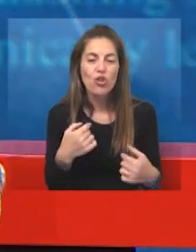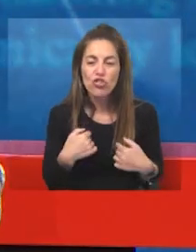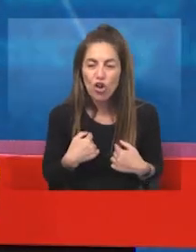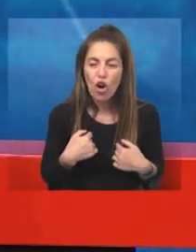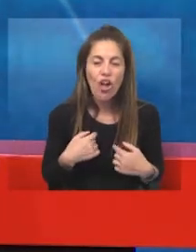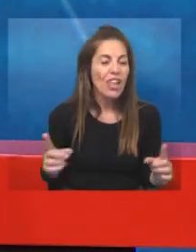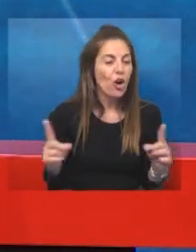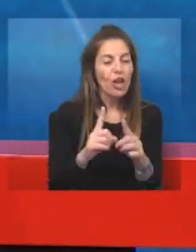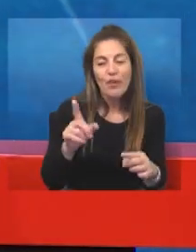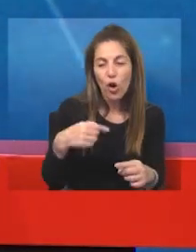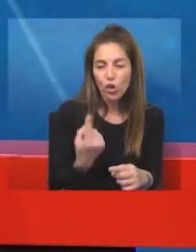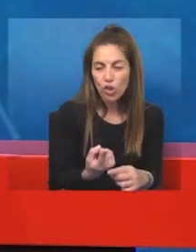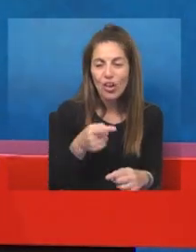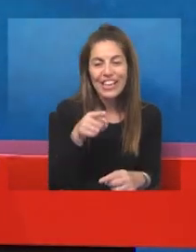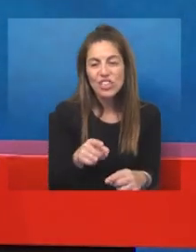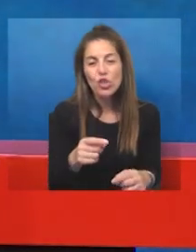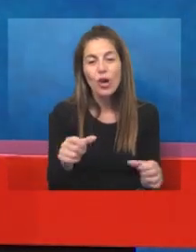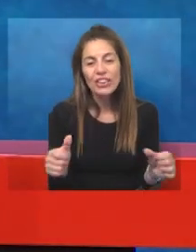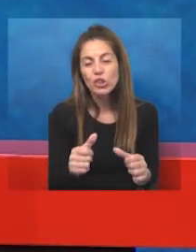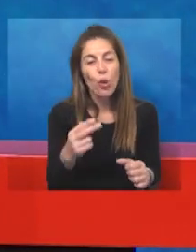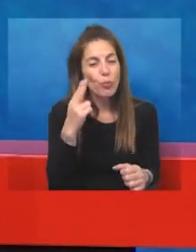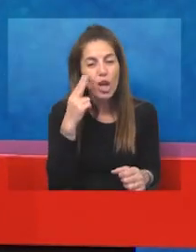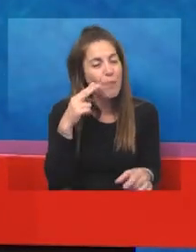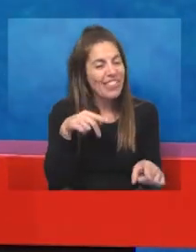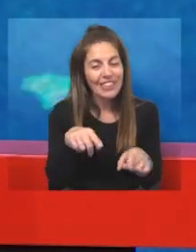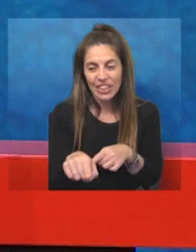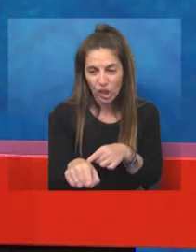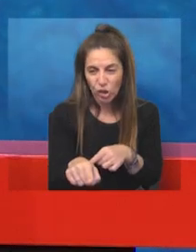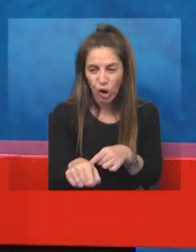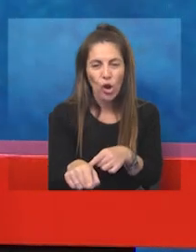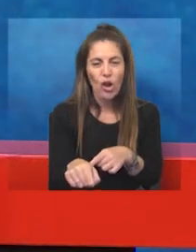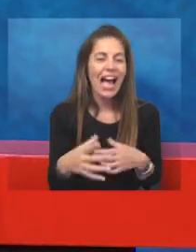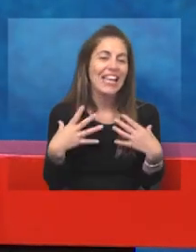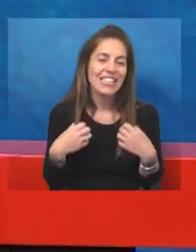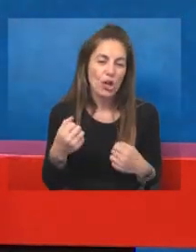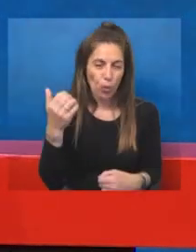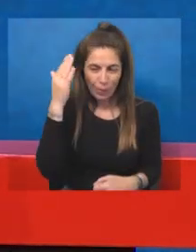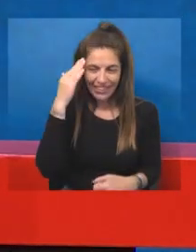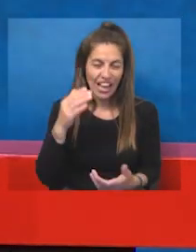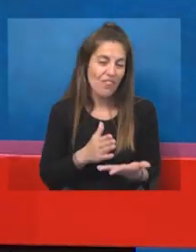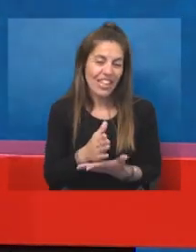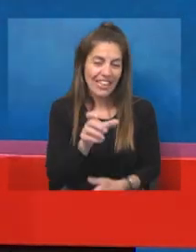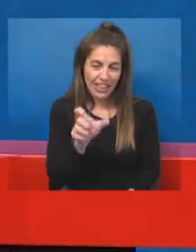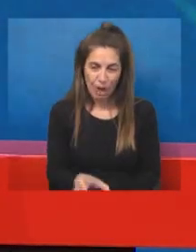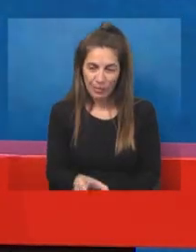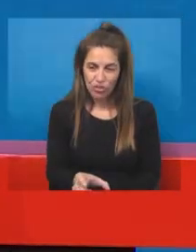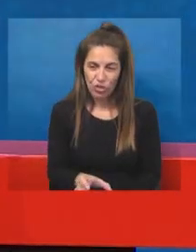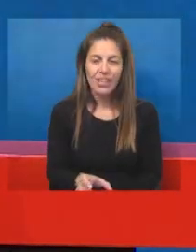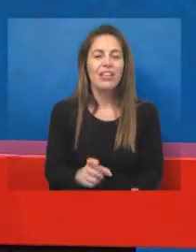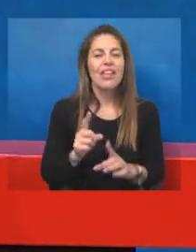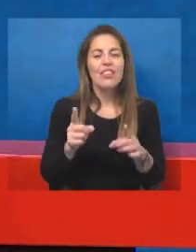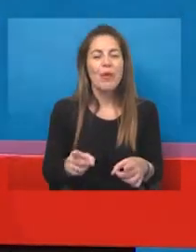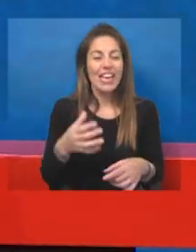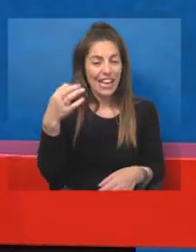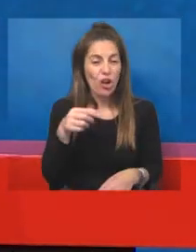de encontrarme con otros y eso afectó directamente este a a la Salud Mental y bienestar de de las personas y y